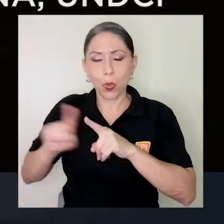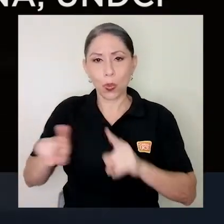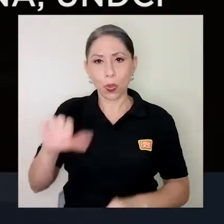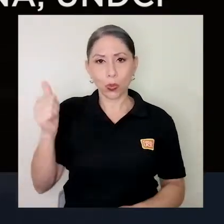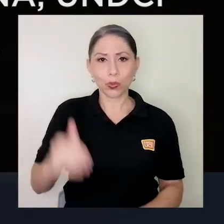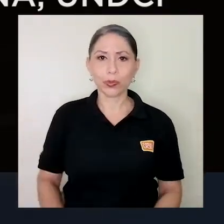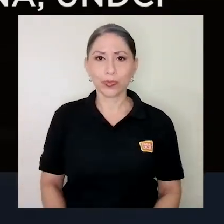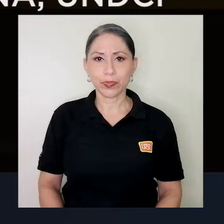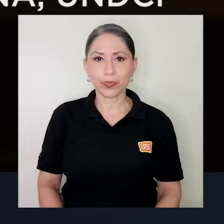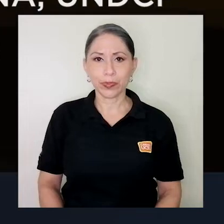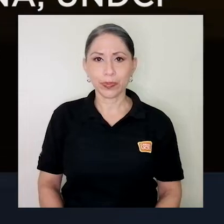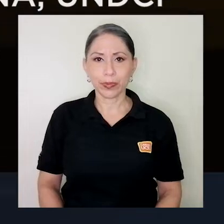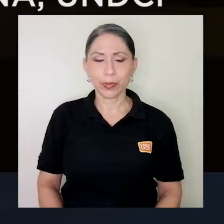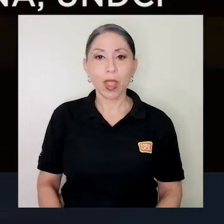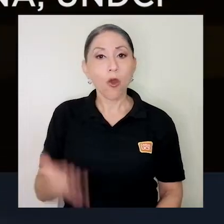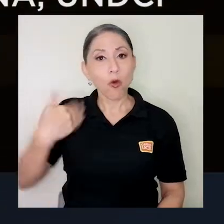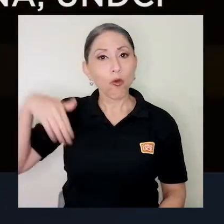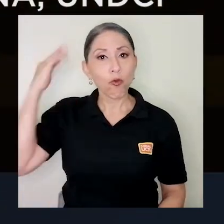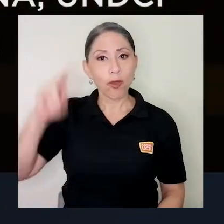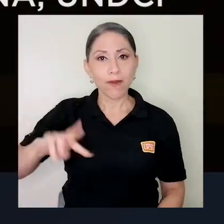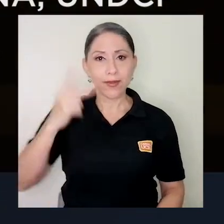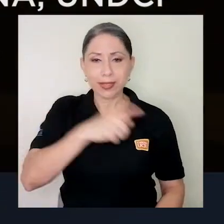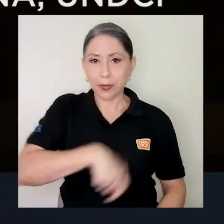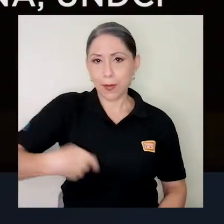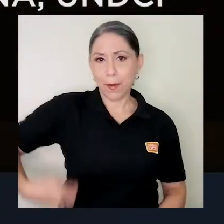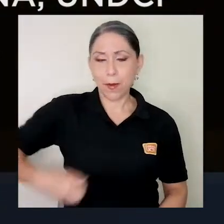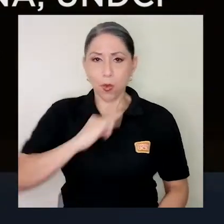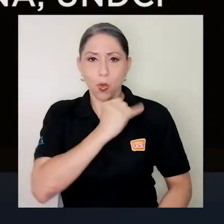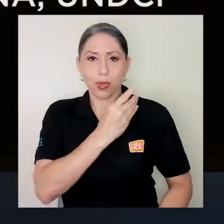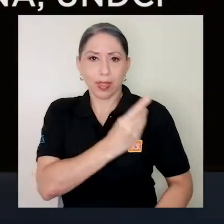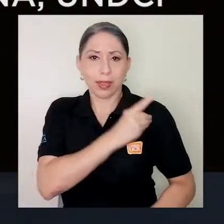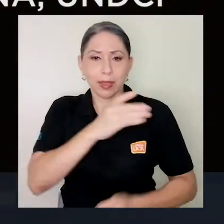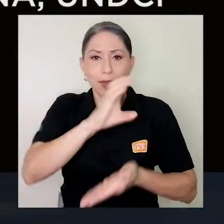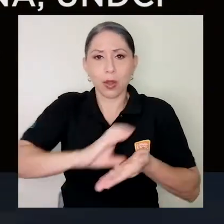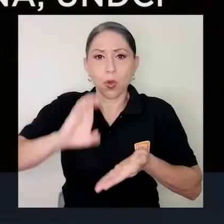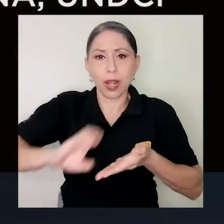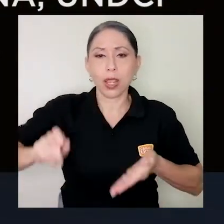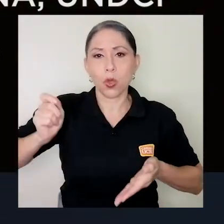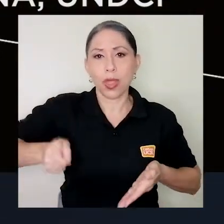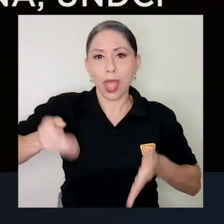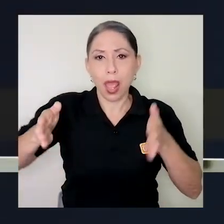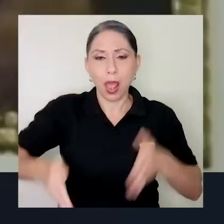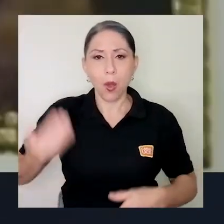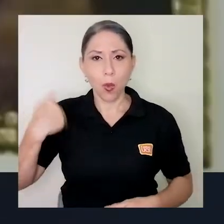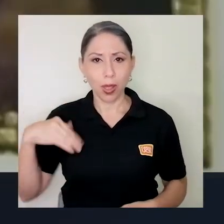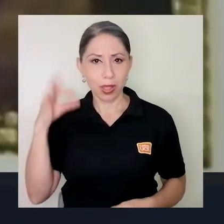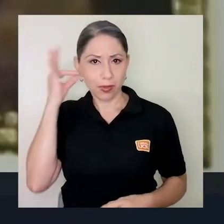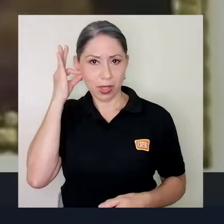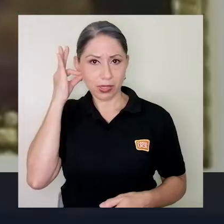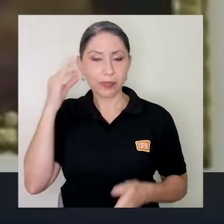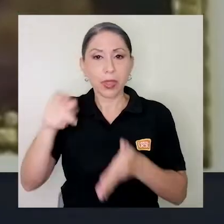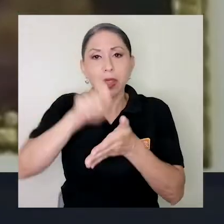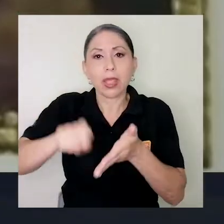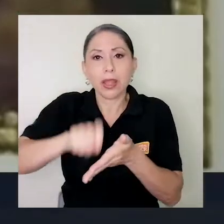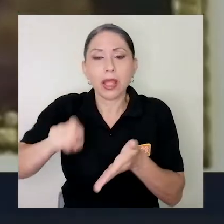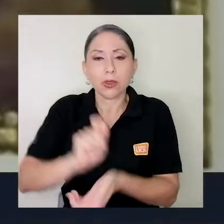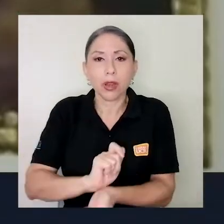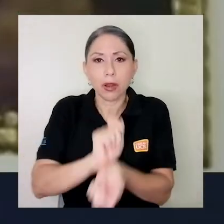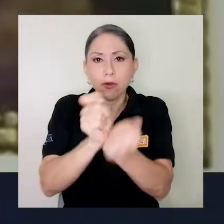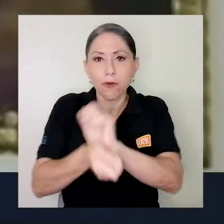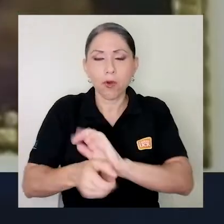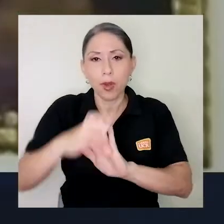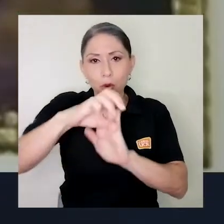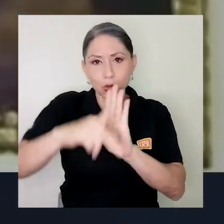IVOS, entre otros. Fue vicepresidenta de la Junta Directiva del Colegio de Abogados y Abogadas y redactora